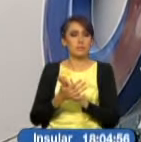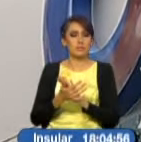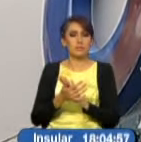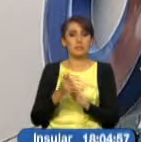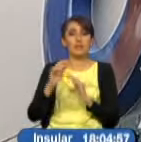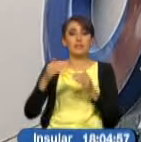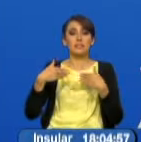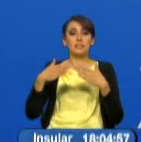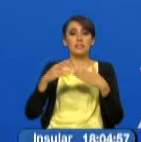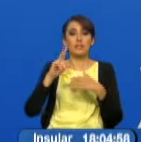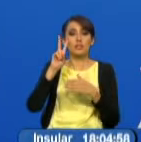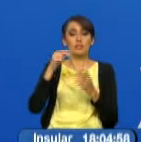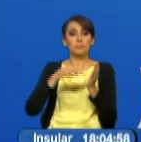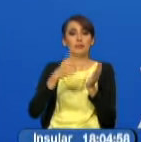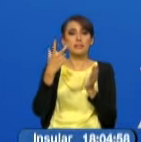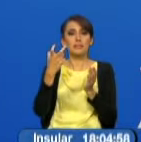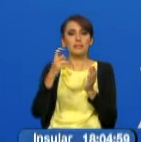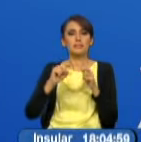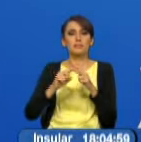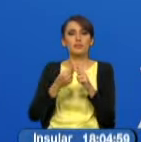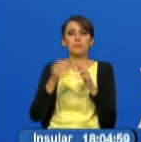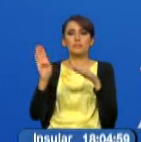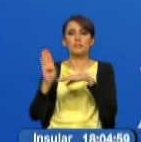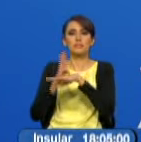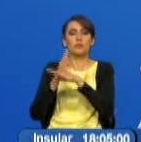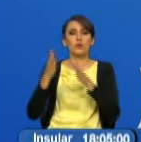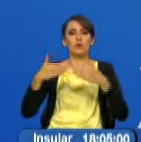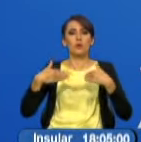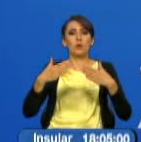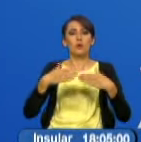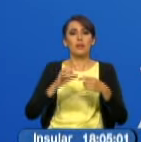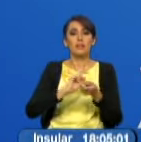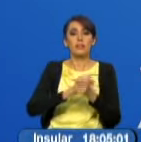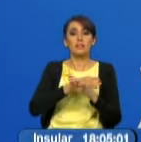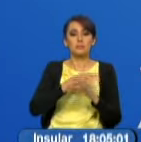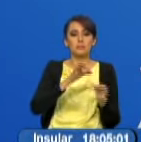en Panamá. Debido a la vigencia de la ley, Banisi pasó a pertenecer a